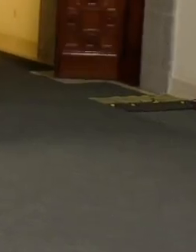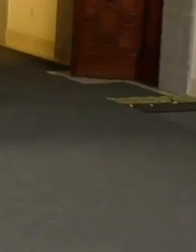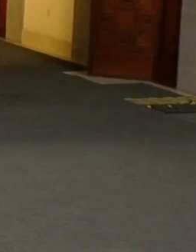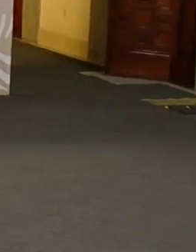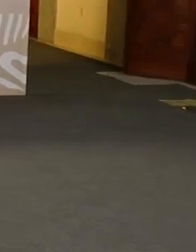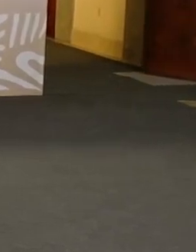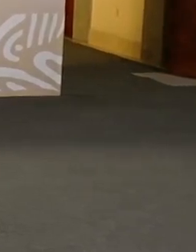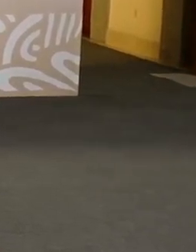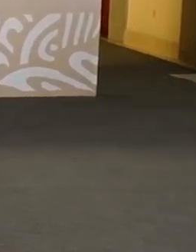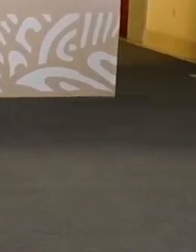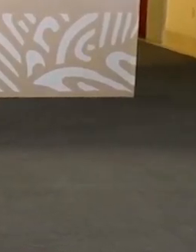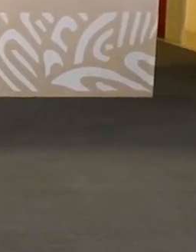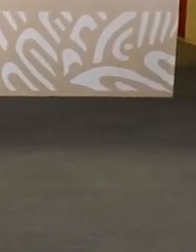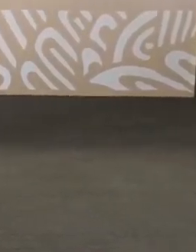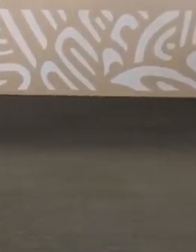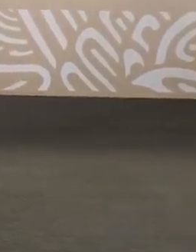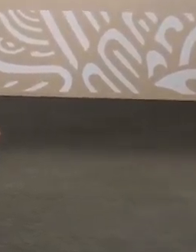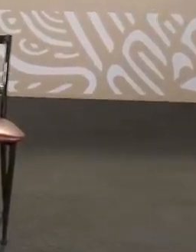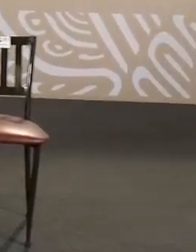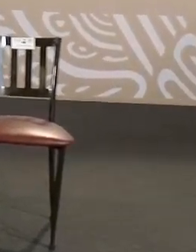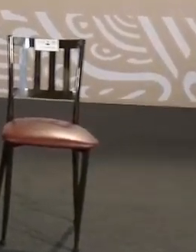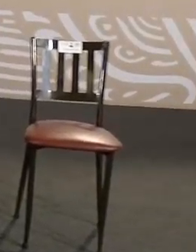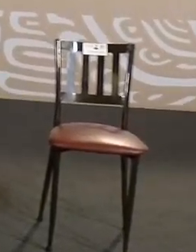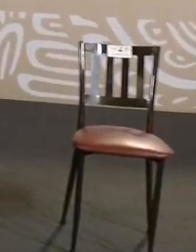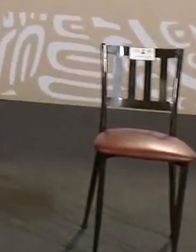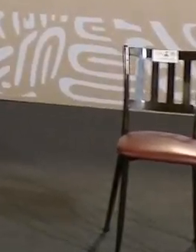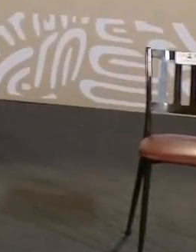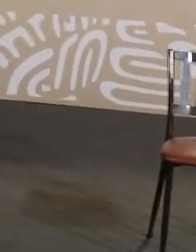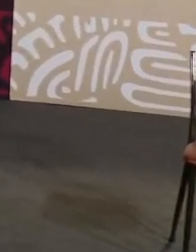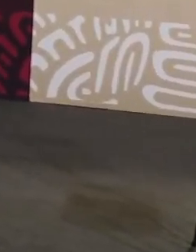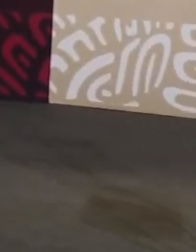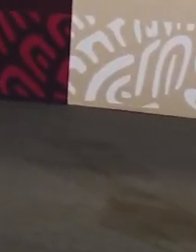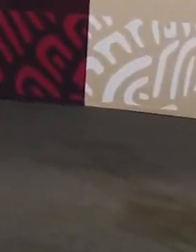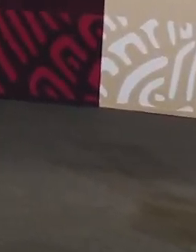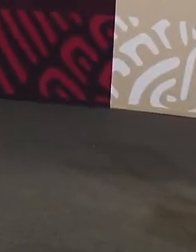Buenos días. Ánimo, ánimo.